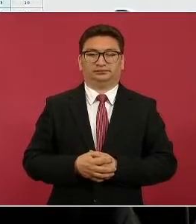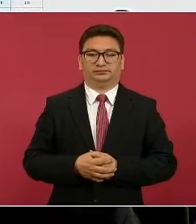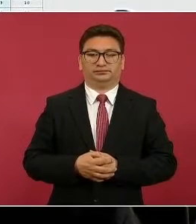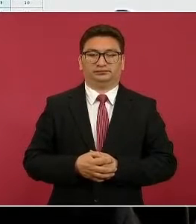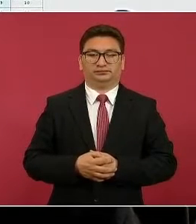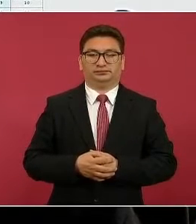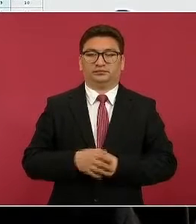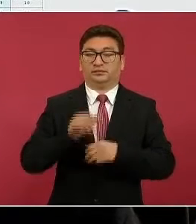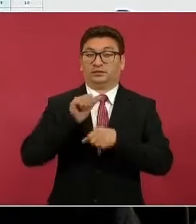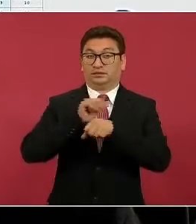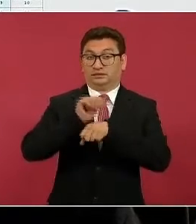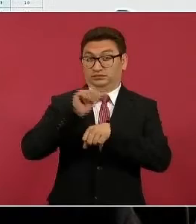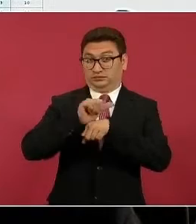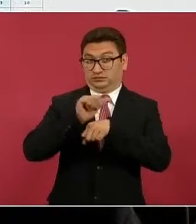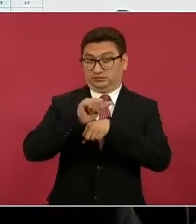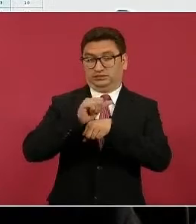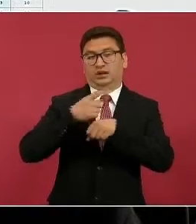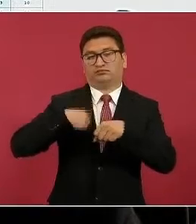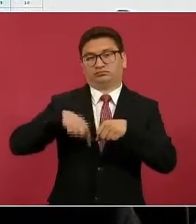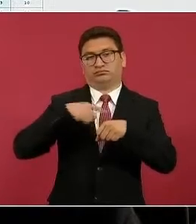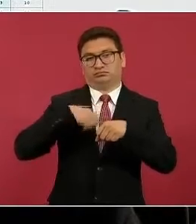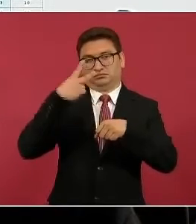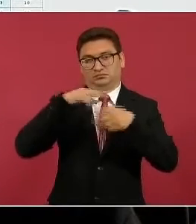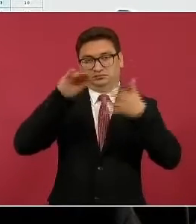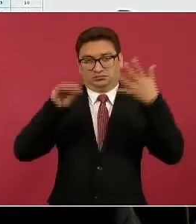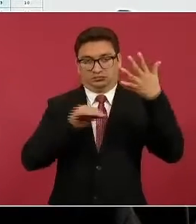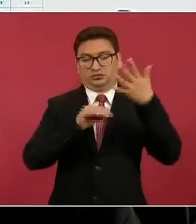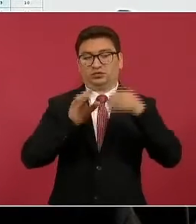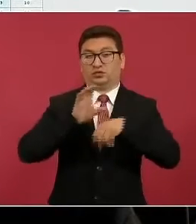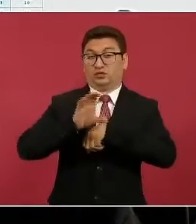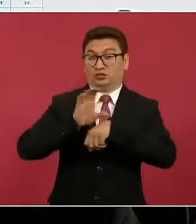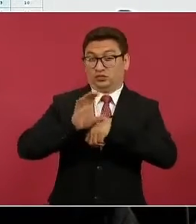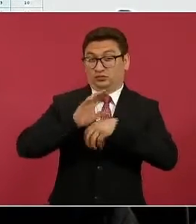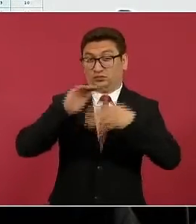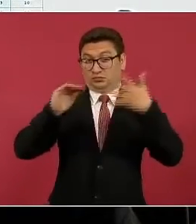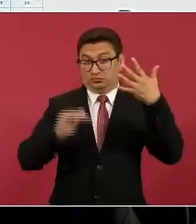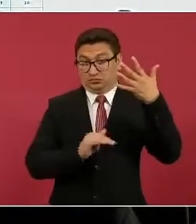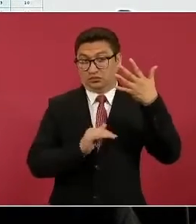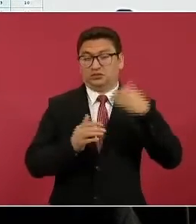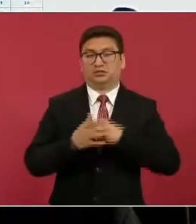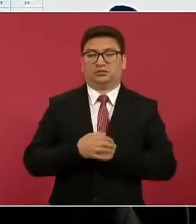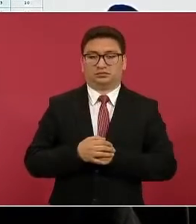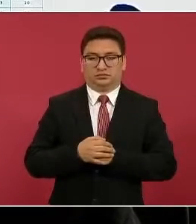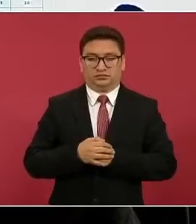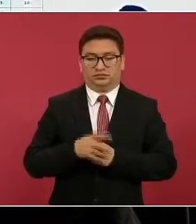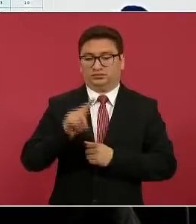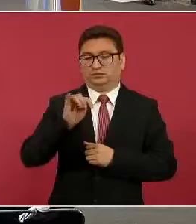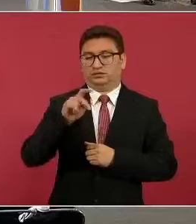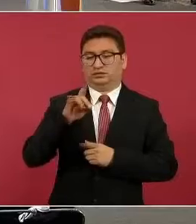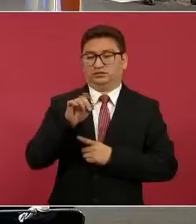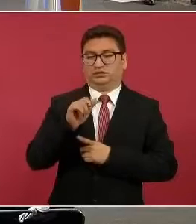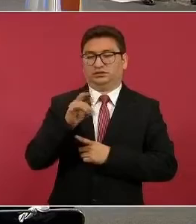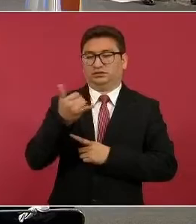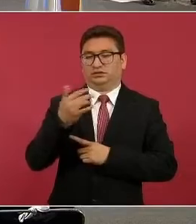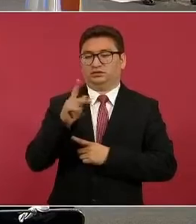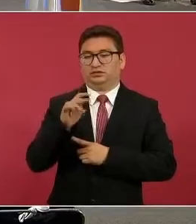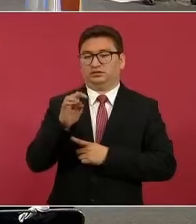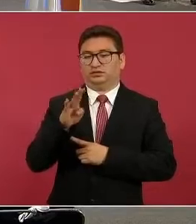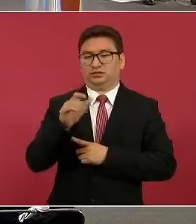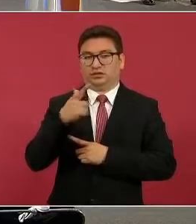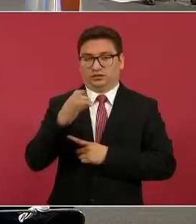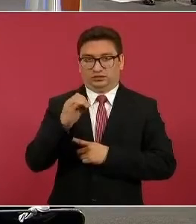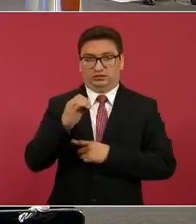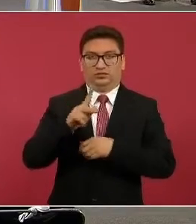abajo de Argentina, de Colombia, de Trinidad y Tobago,